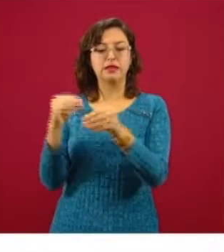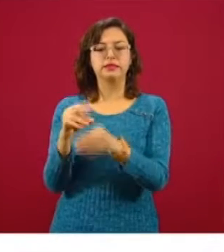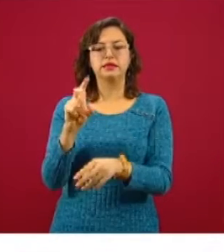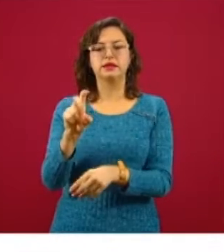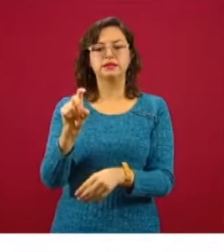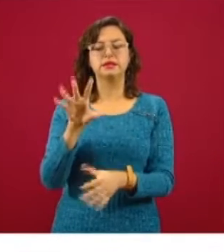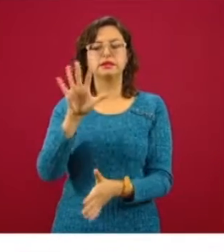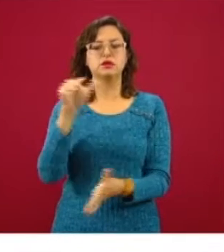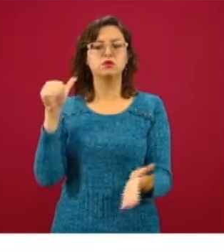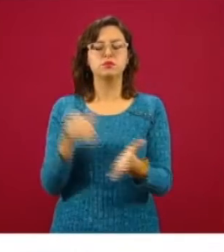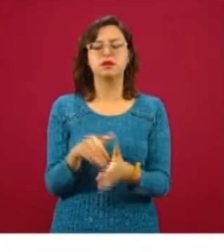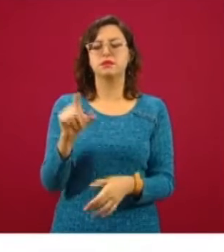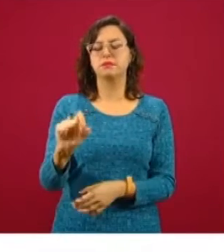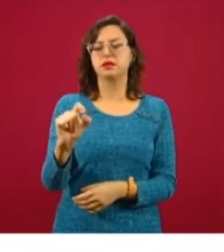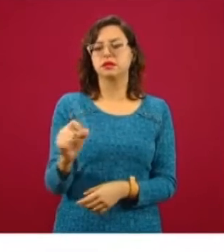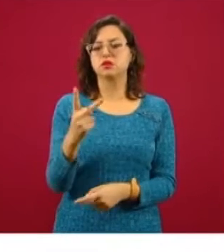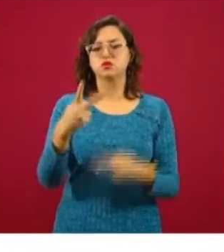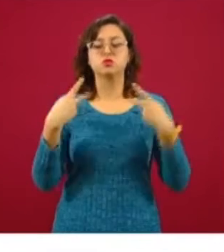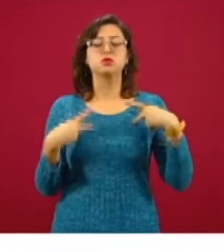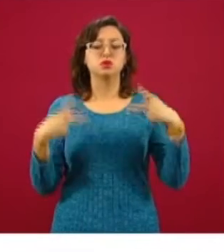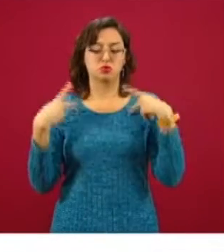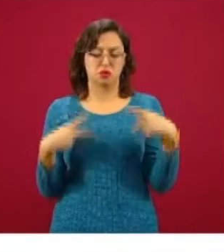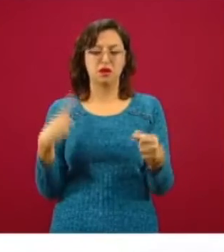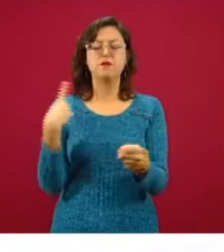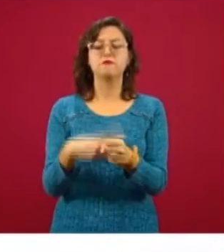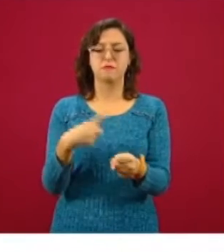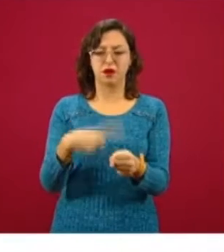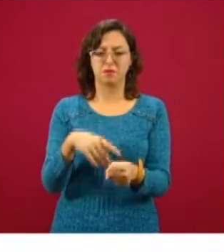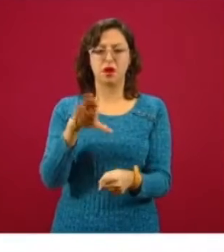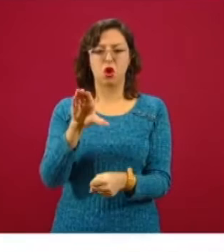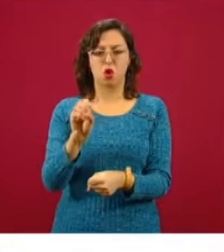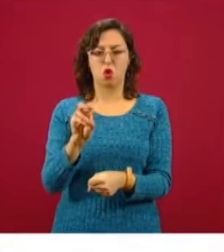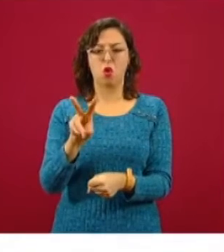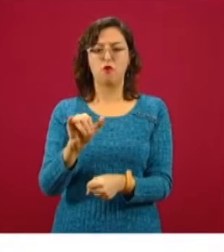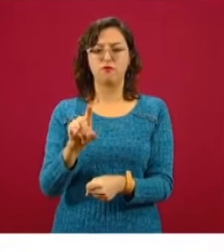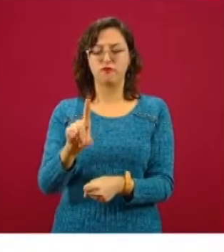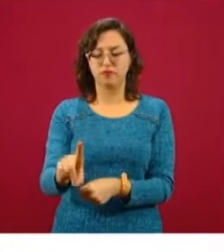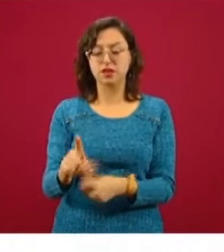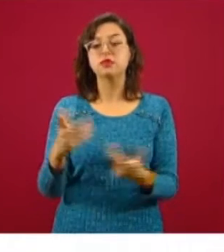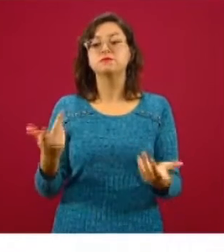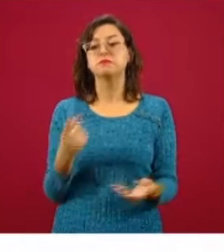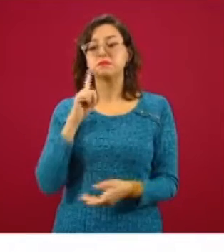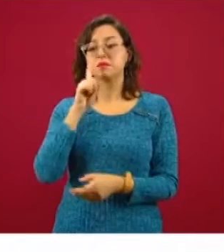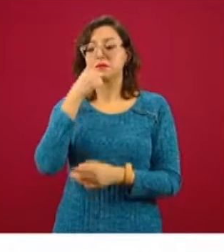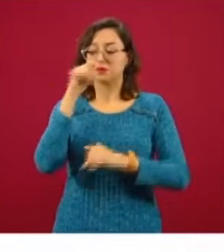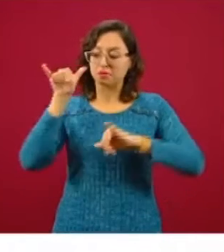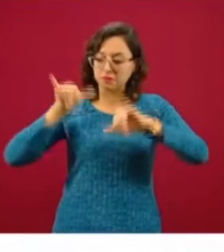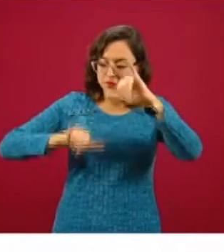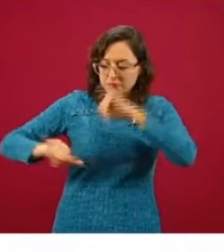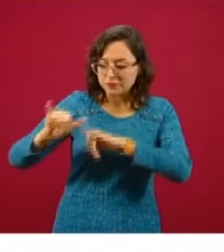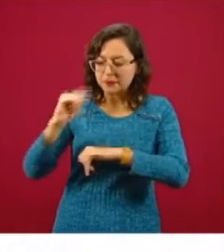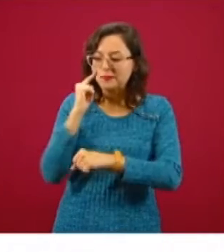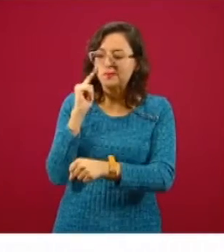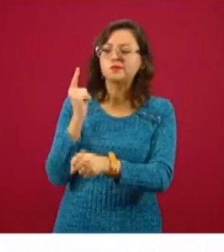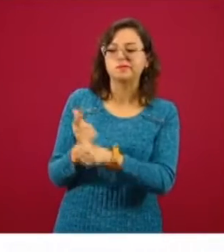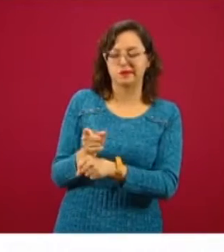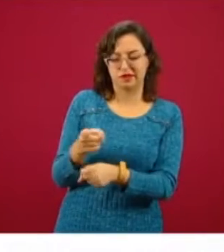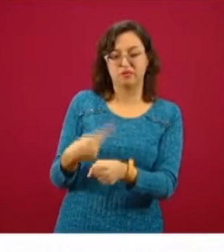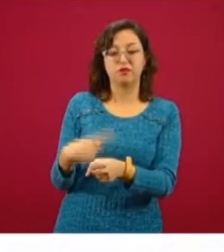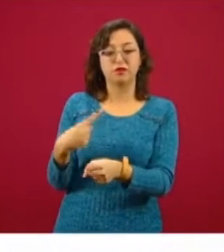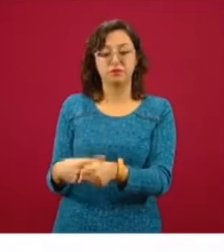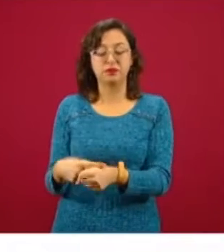22 personas que en algún momento tuvieron cobit y este fue confirmado por laboratorio sin embargo